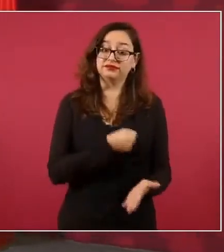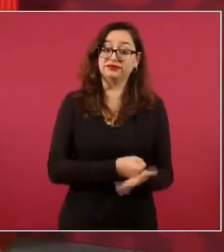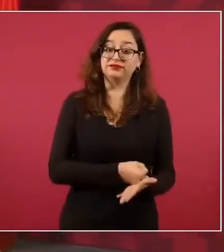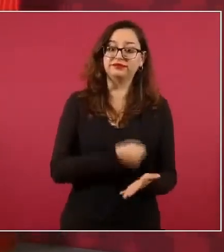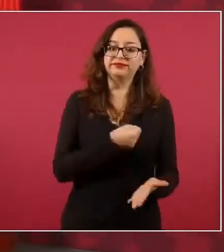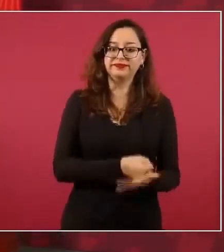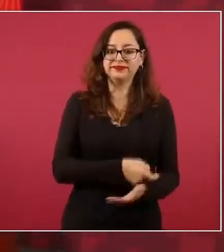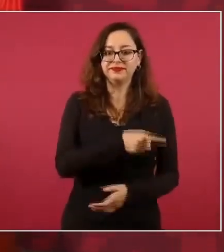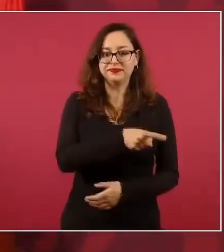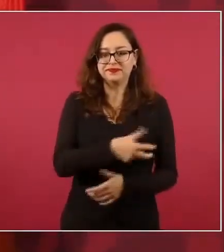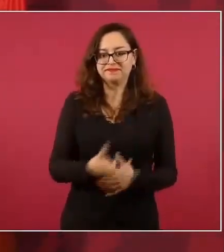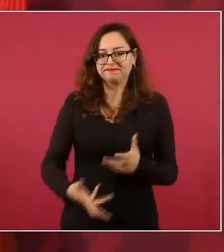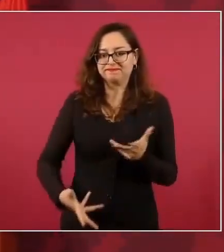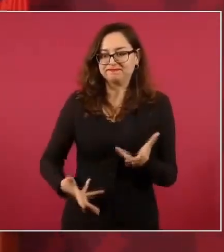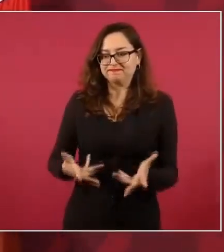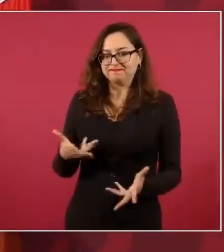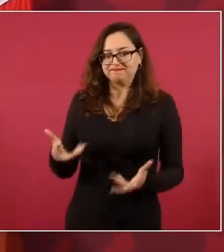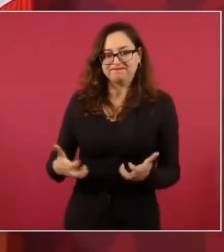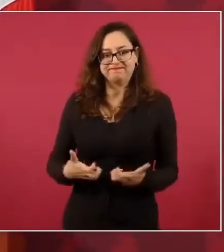Que no pagaba.